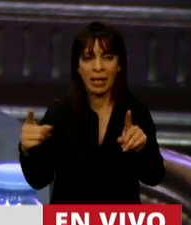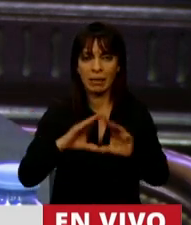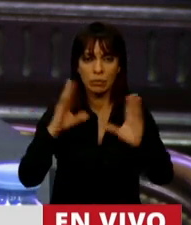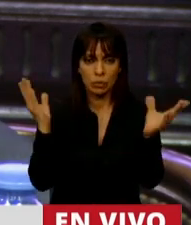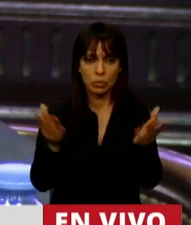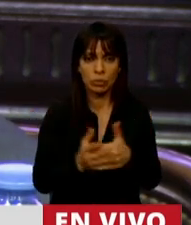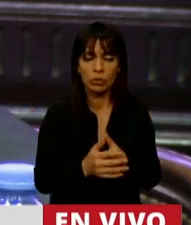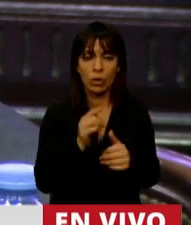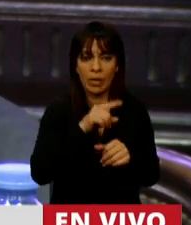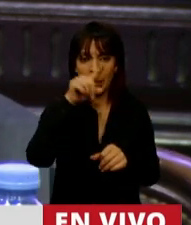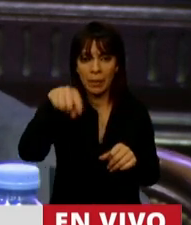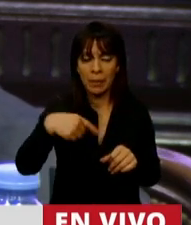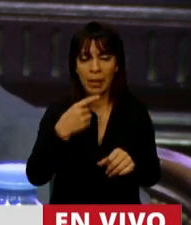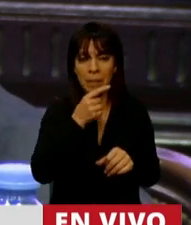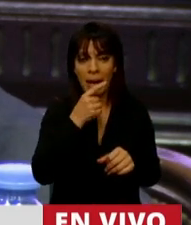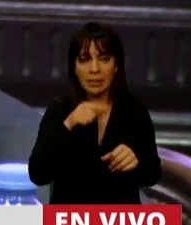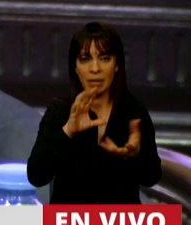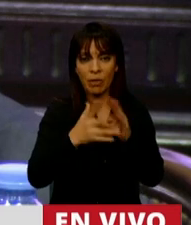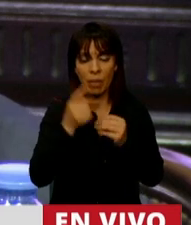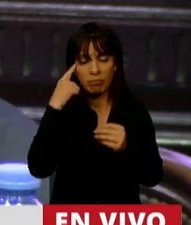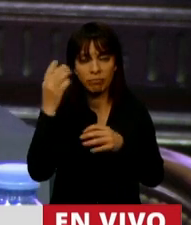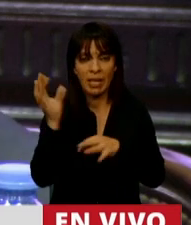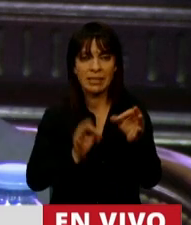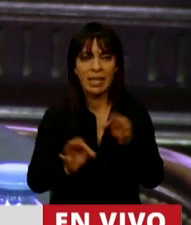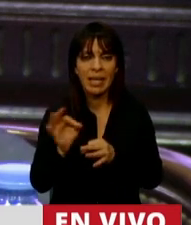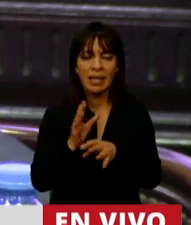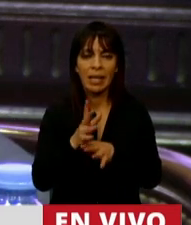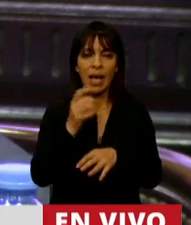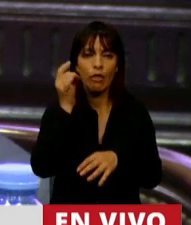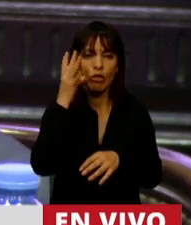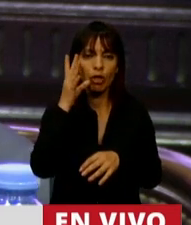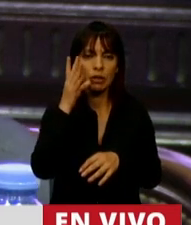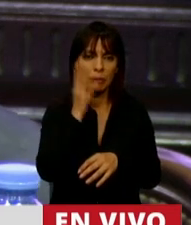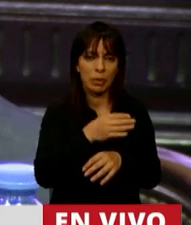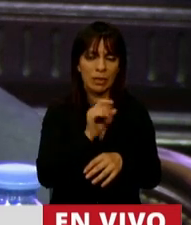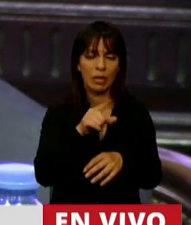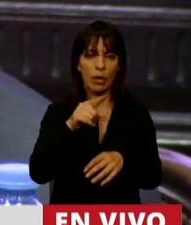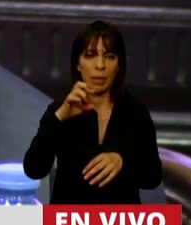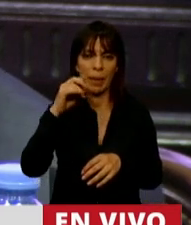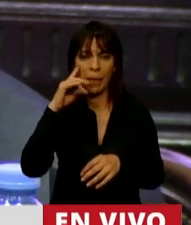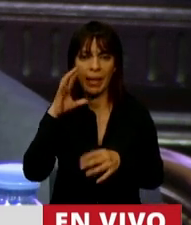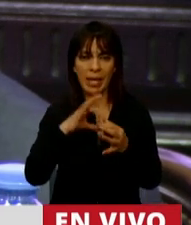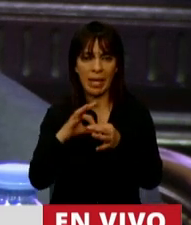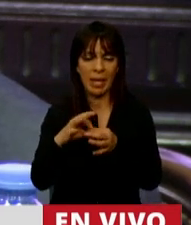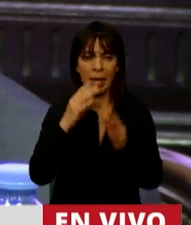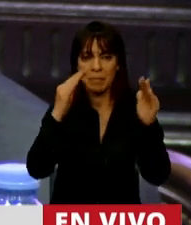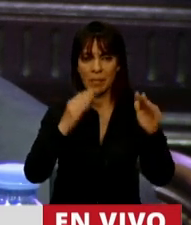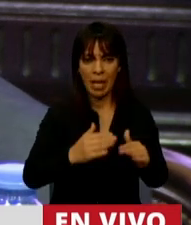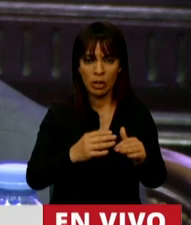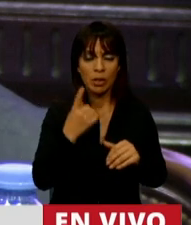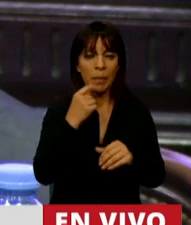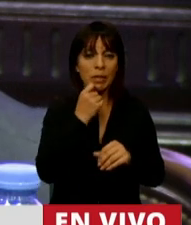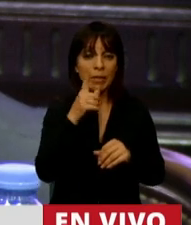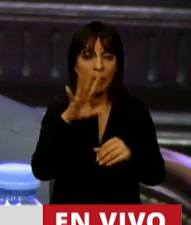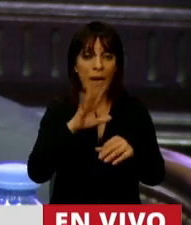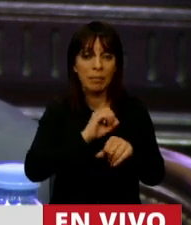generar, según la propia proyección del gobierno, una caída este año de 12 puntos del PBI. Pero si el problema fuese la pandemia, esa